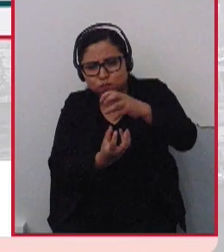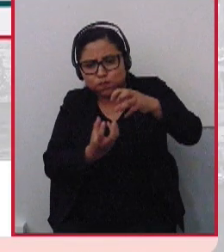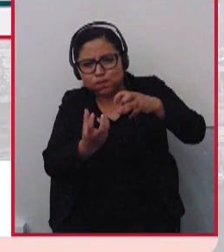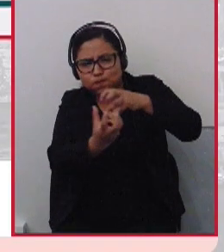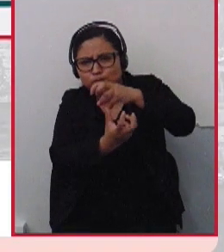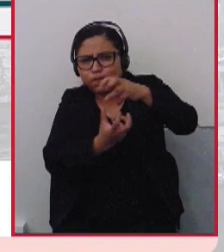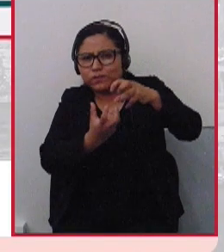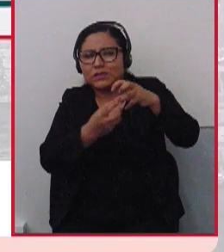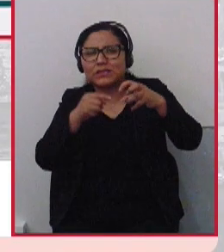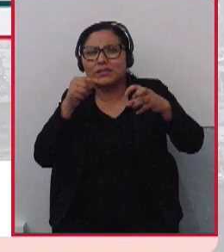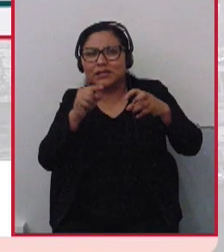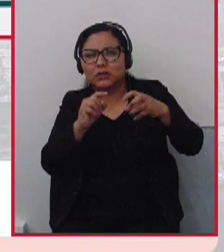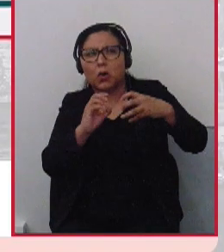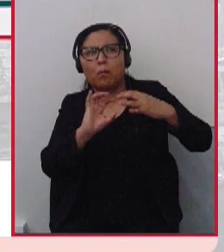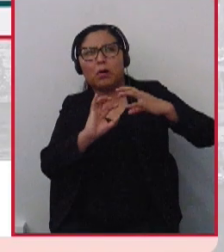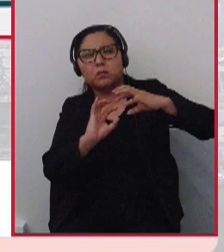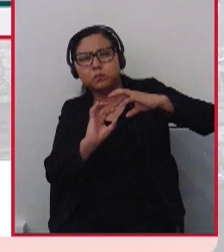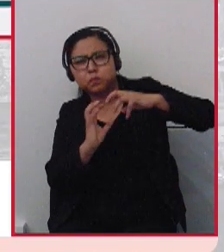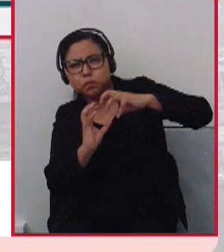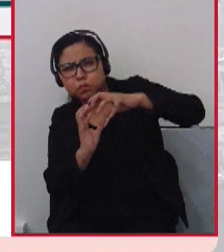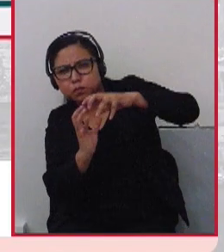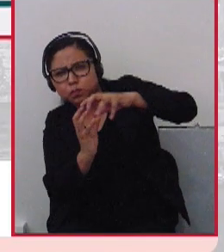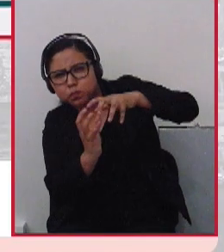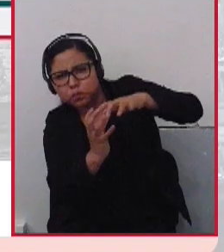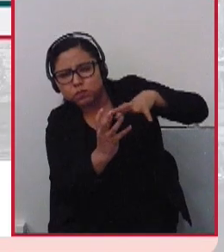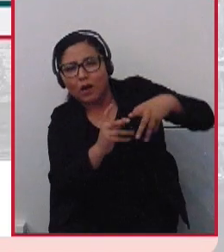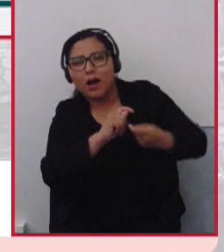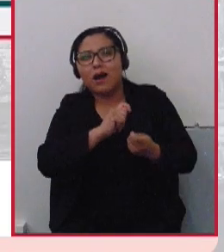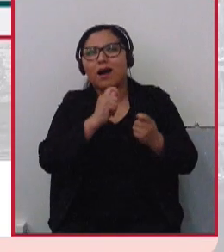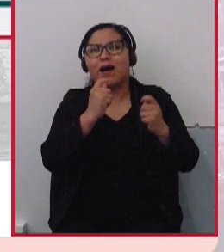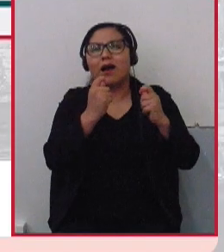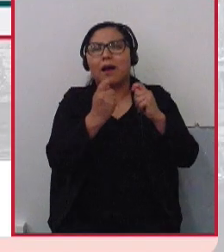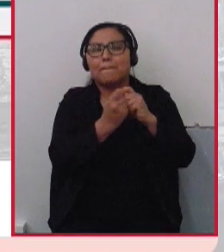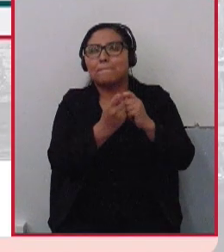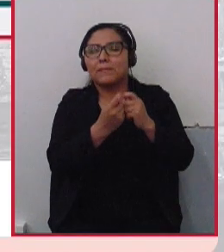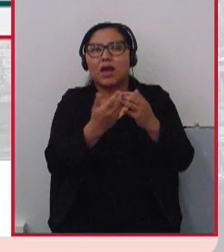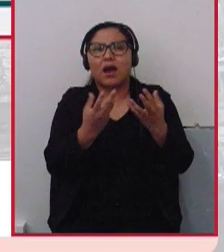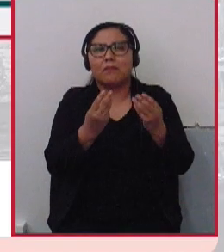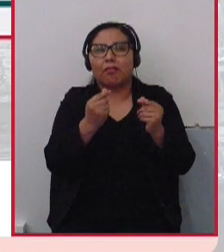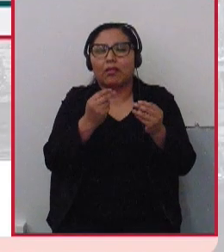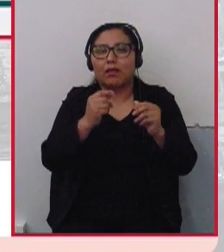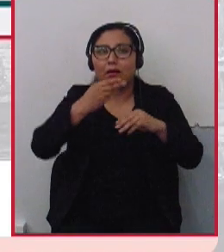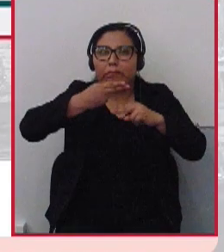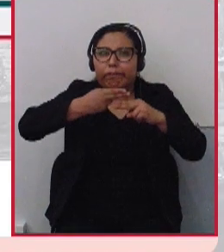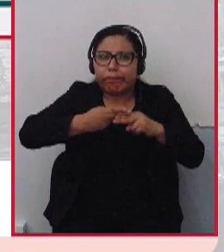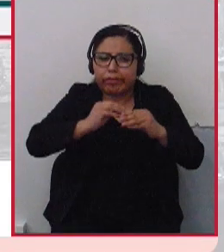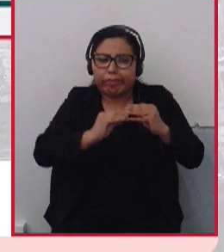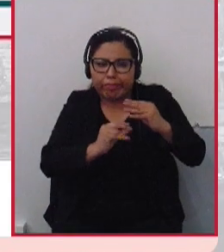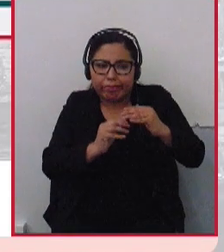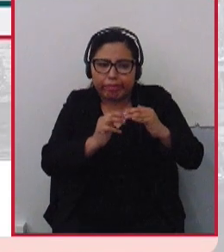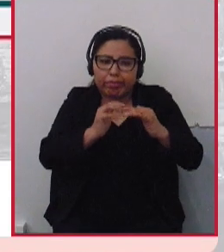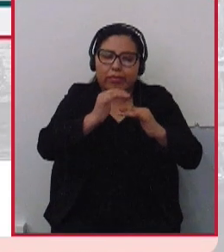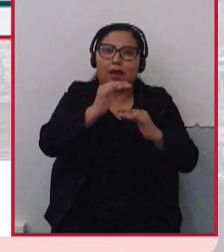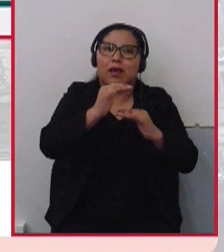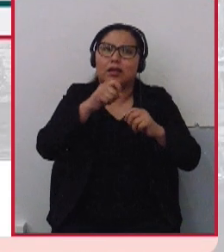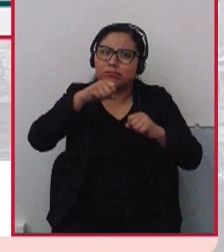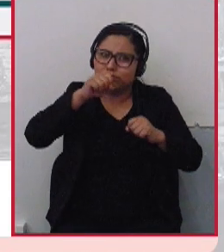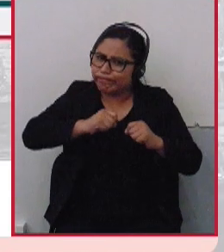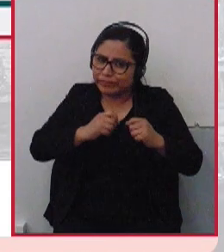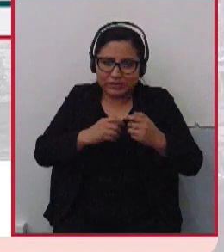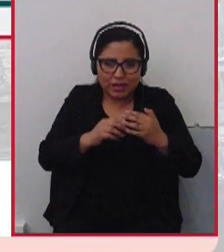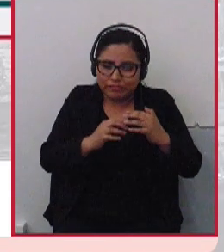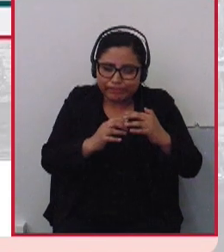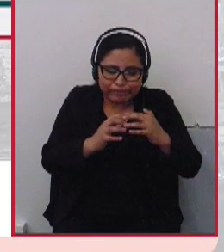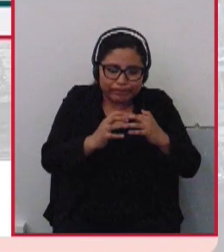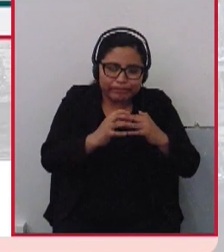unos enjambres que le cambian la densidad a la partícula y la obligan a pasar